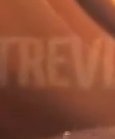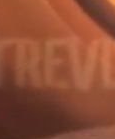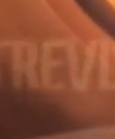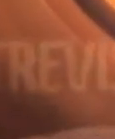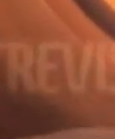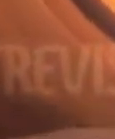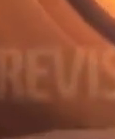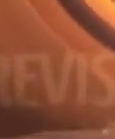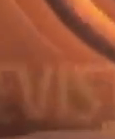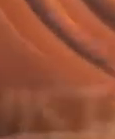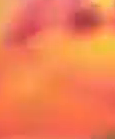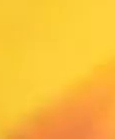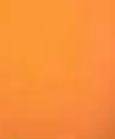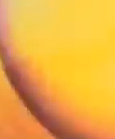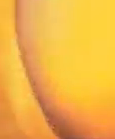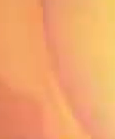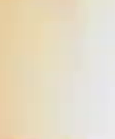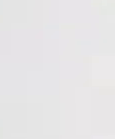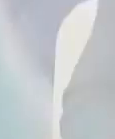Presentamos Entrevista.